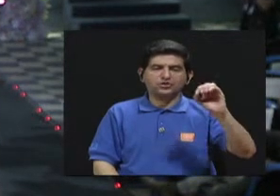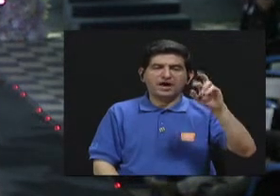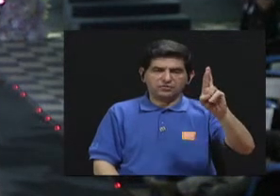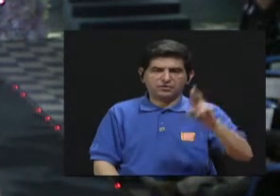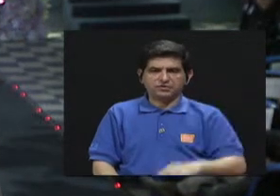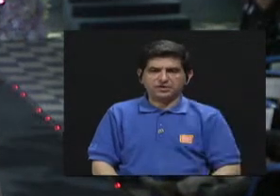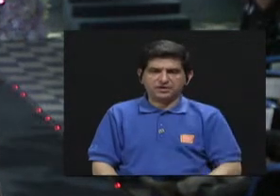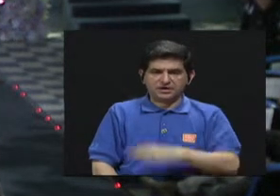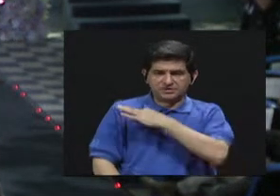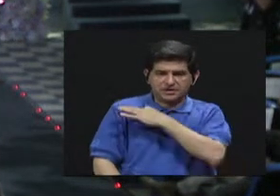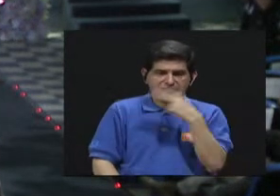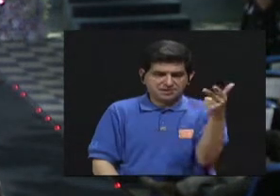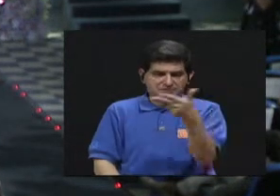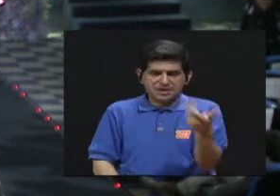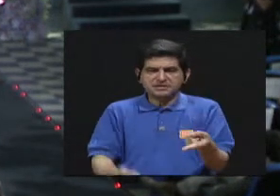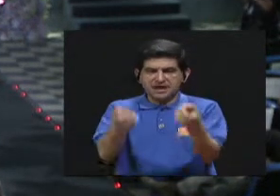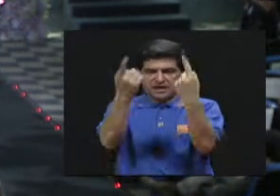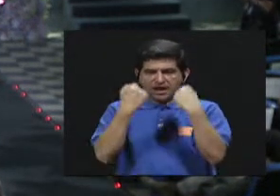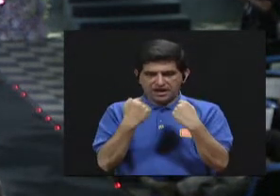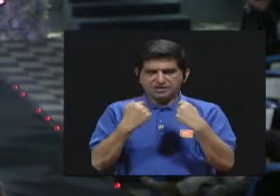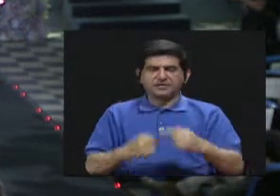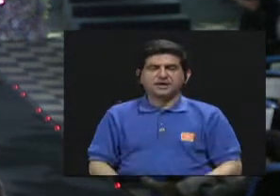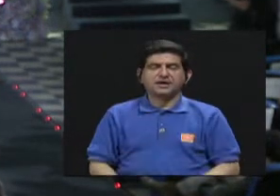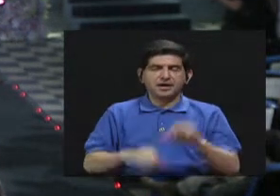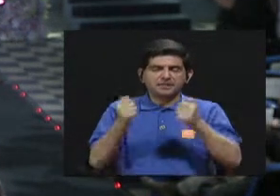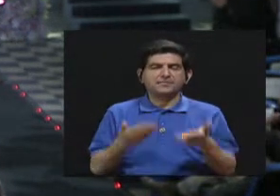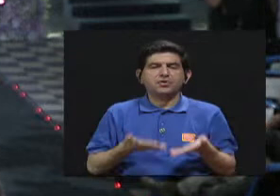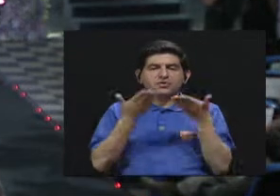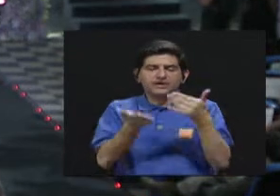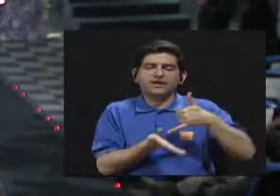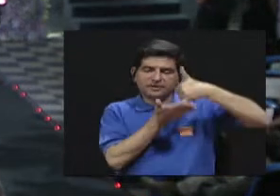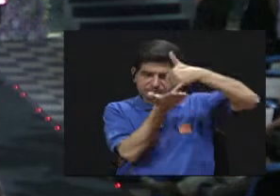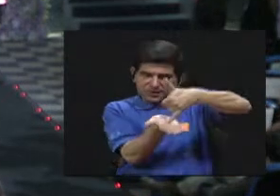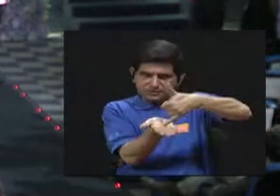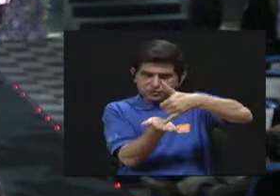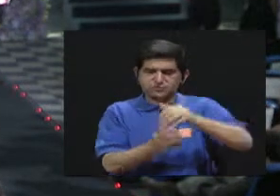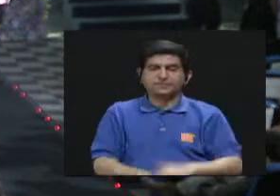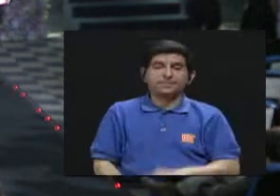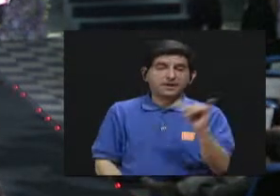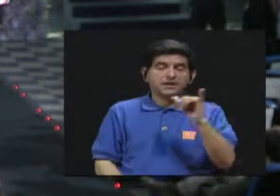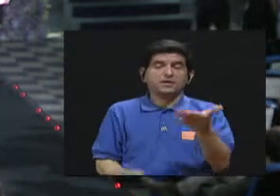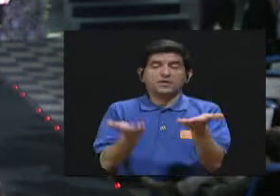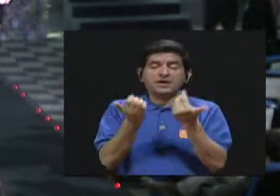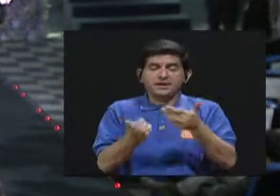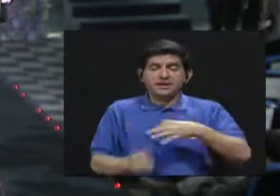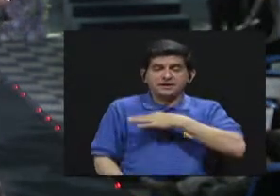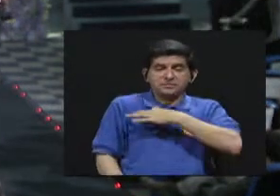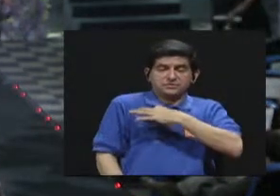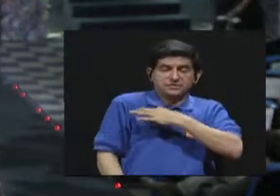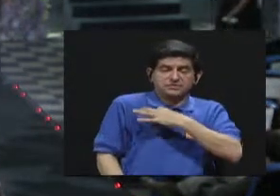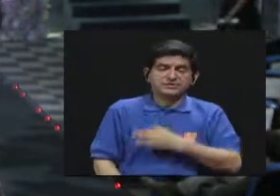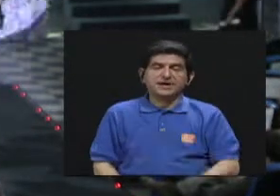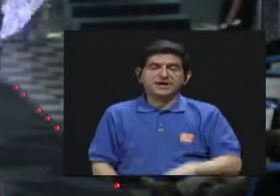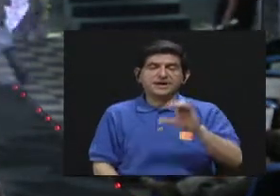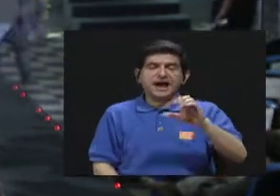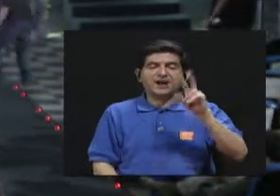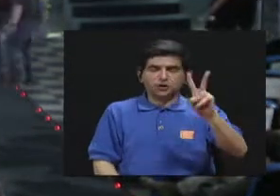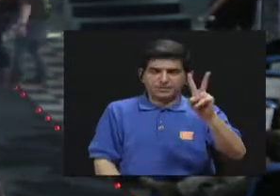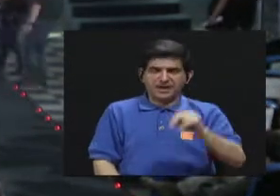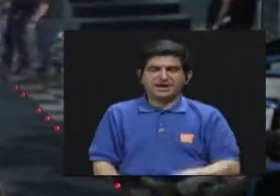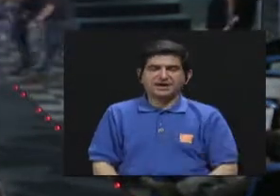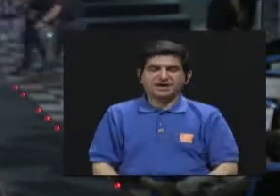Rodríguez. Los invitamos a los tres a que suban al escenario para que hagan entrega de los premios. Asimismo, queremos invitar a los señores Carlos